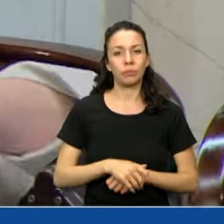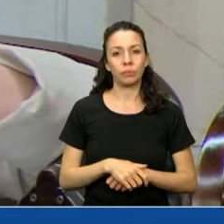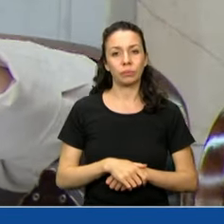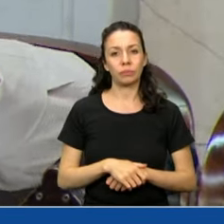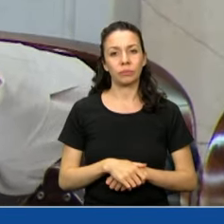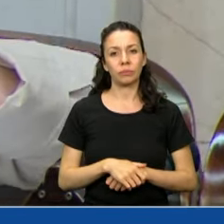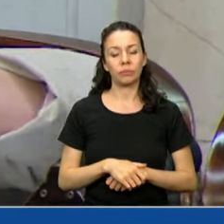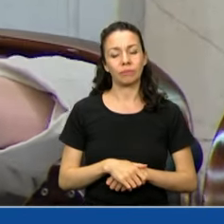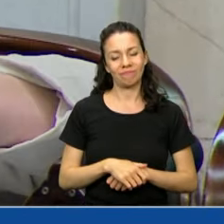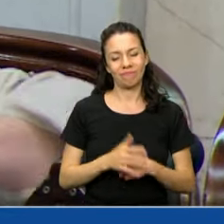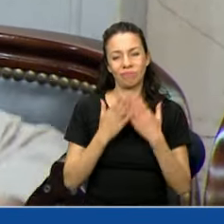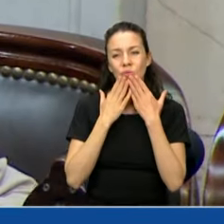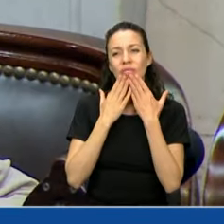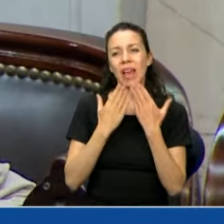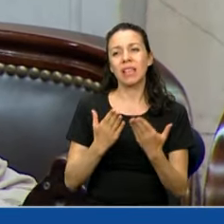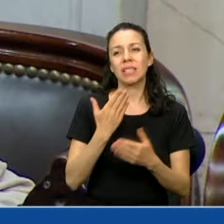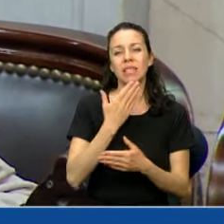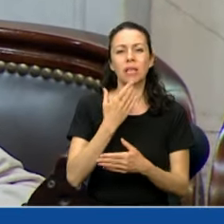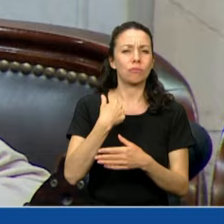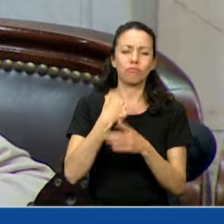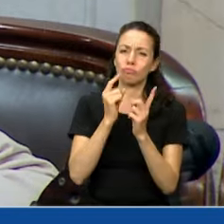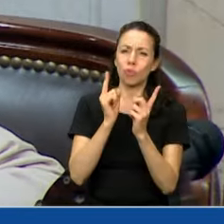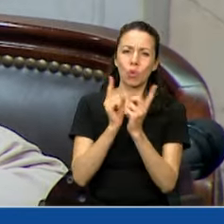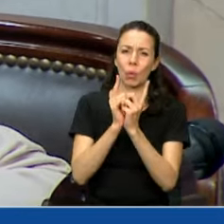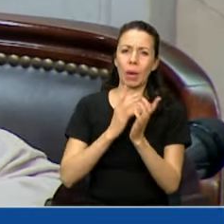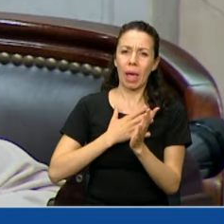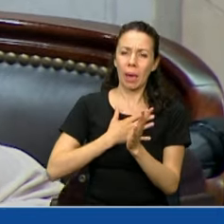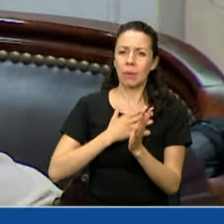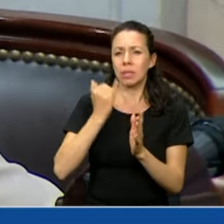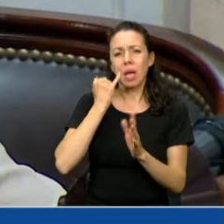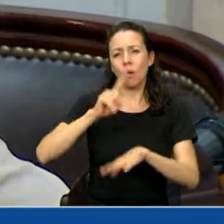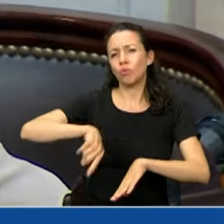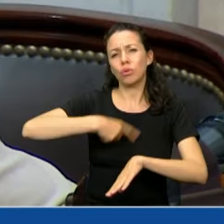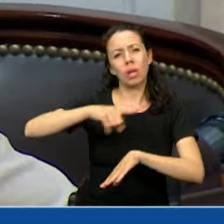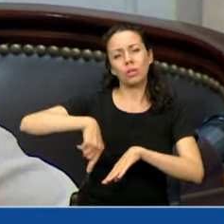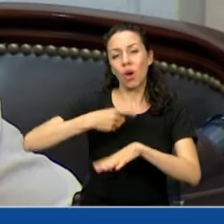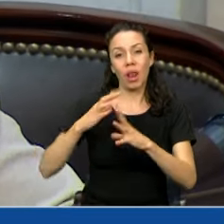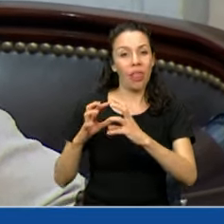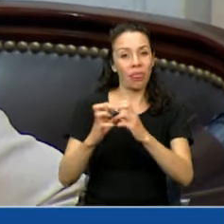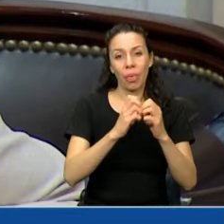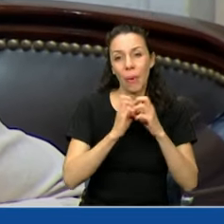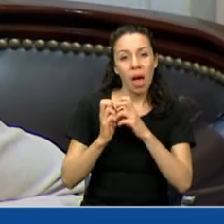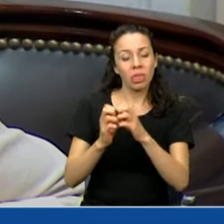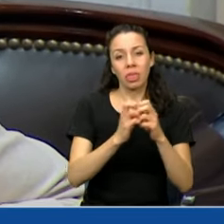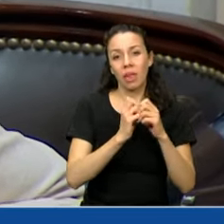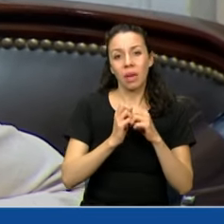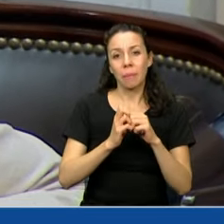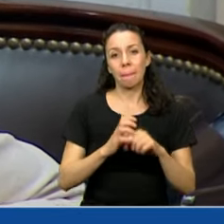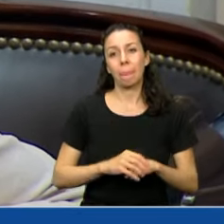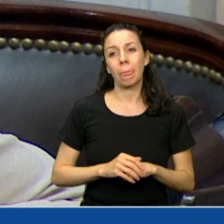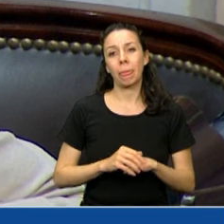Muchas gracias señor presidente muy breve lo mío la verdad que llevamos muchas horas de debate